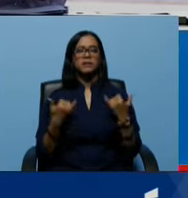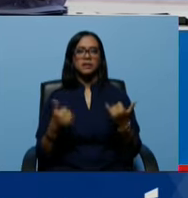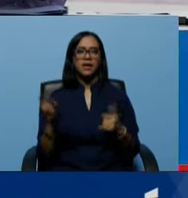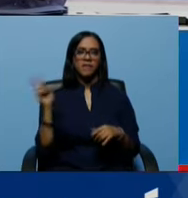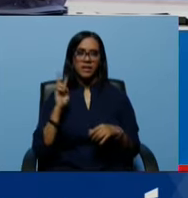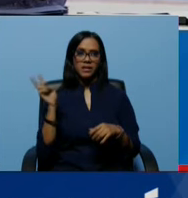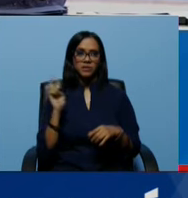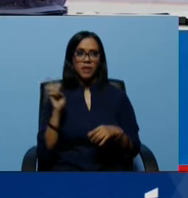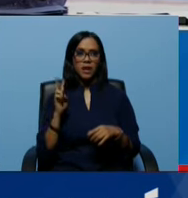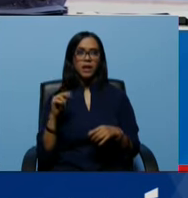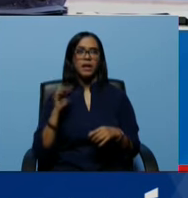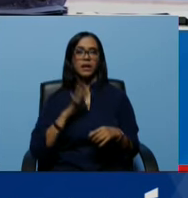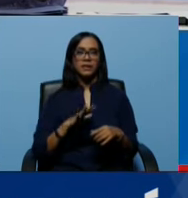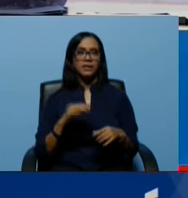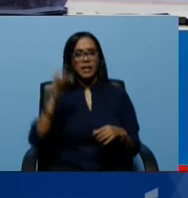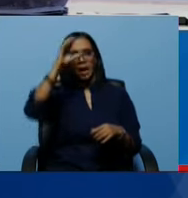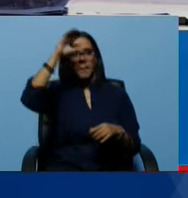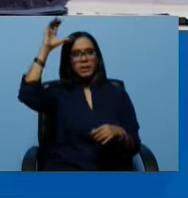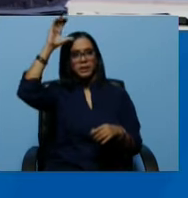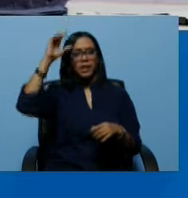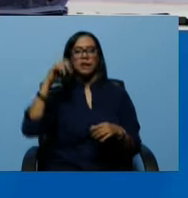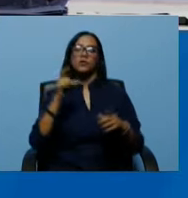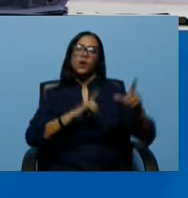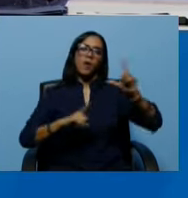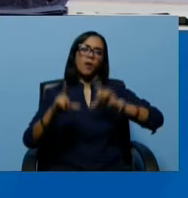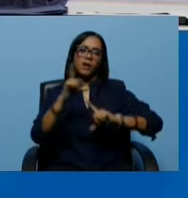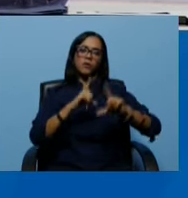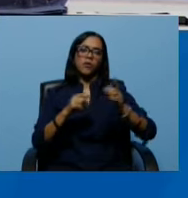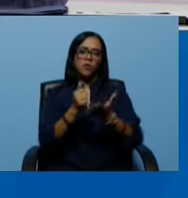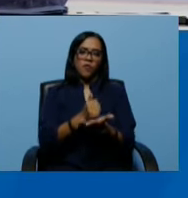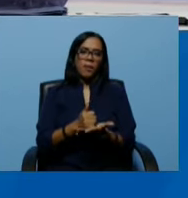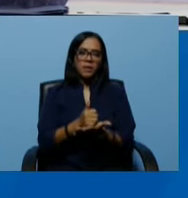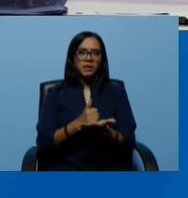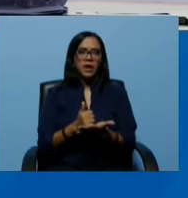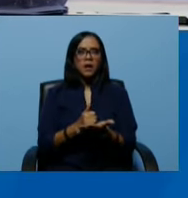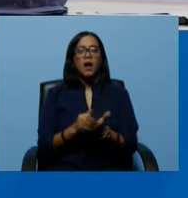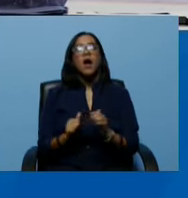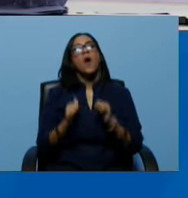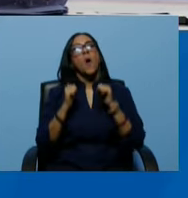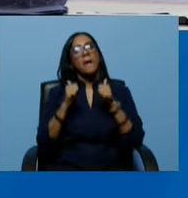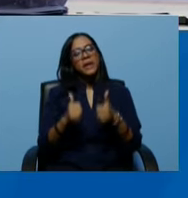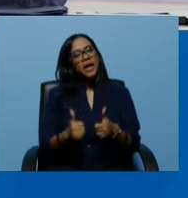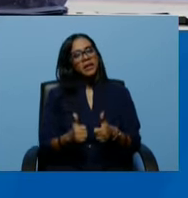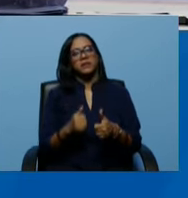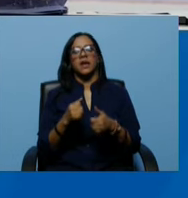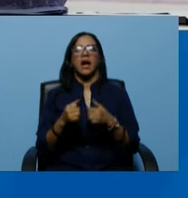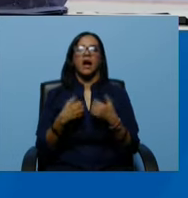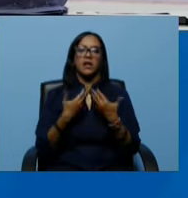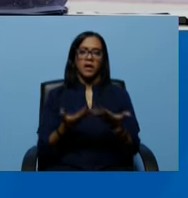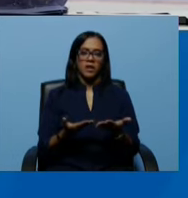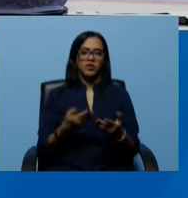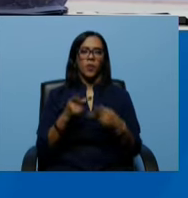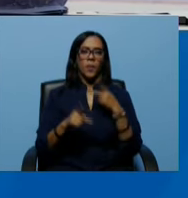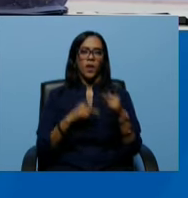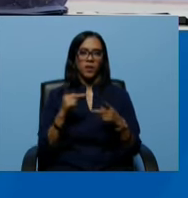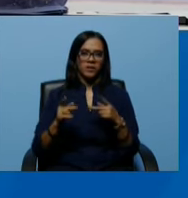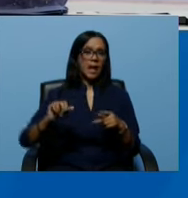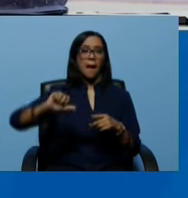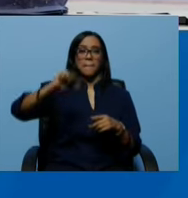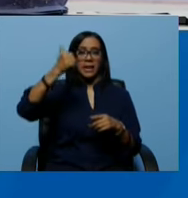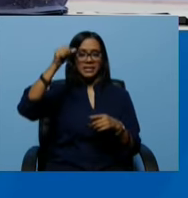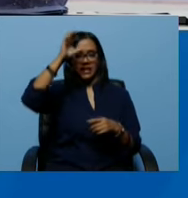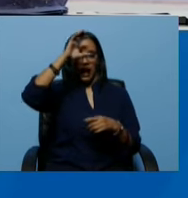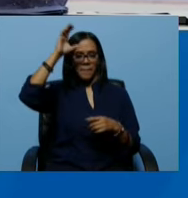Venezuela está en capacidad de que sus laboratorios farmacéuticos comiencen a colocar sus productos de máxima